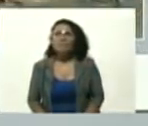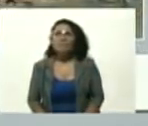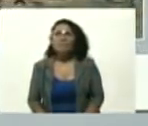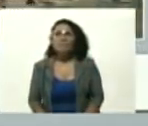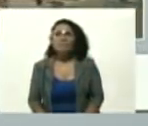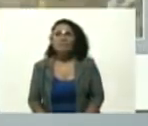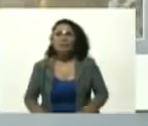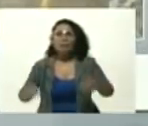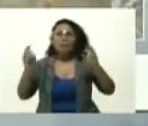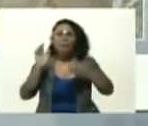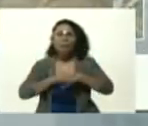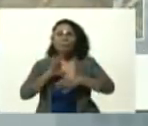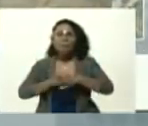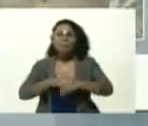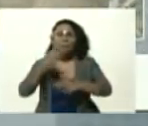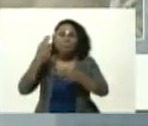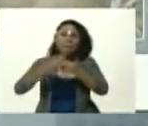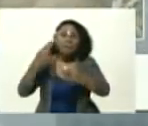las condiciones de riesgo,